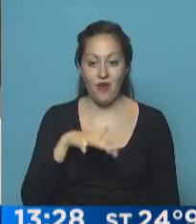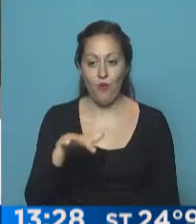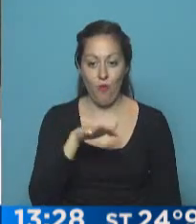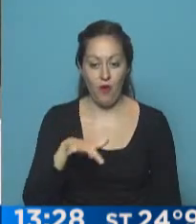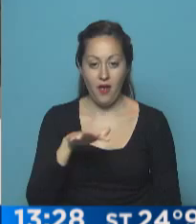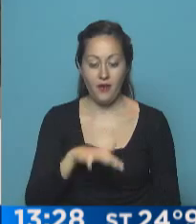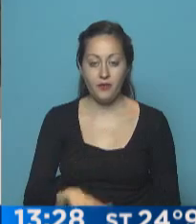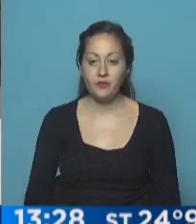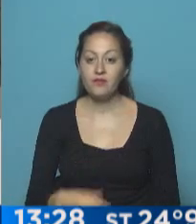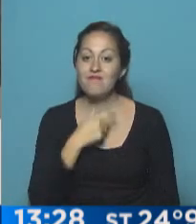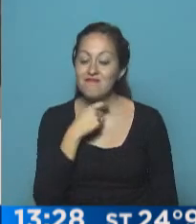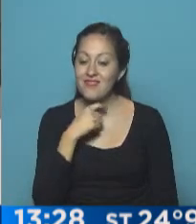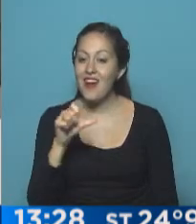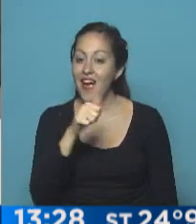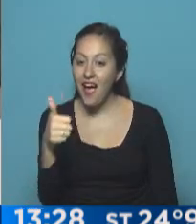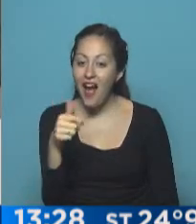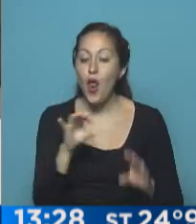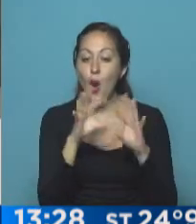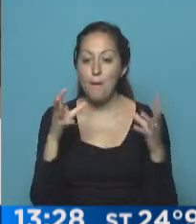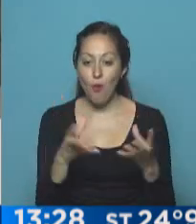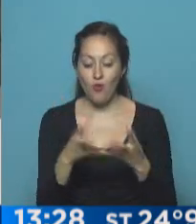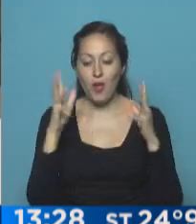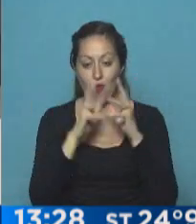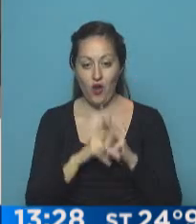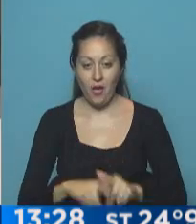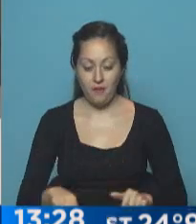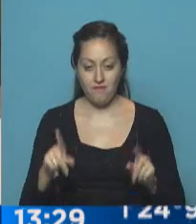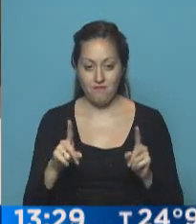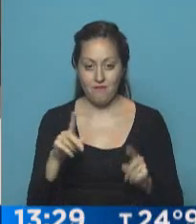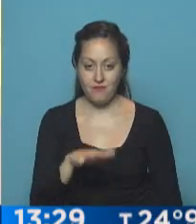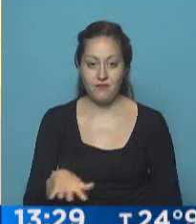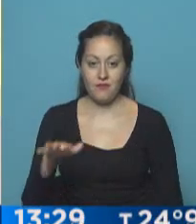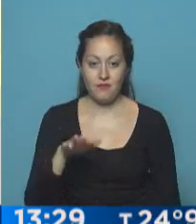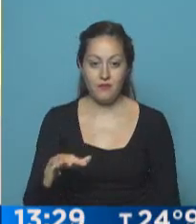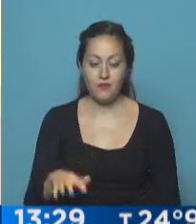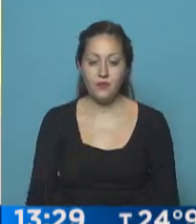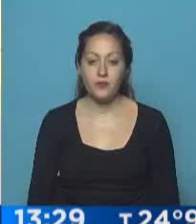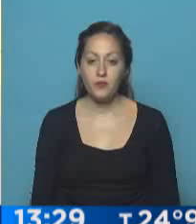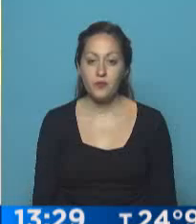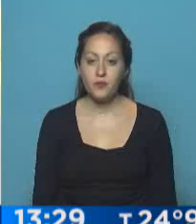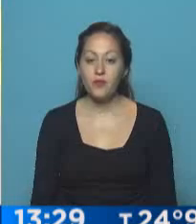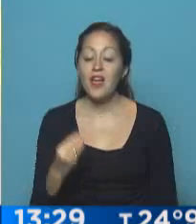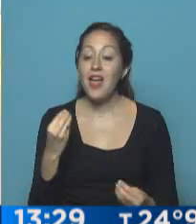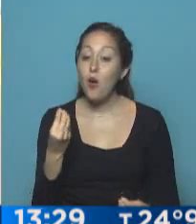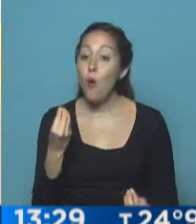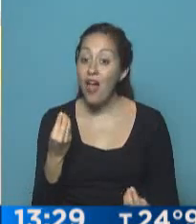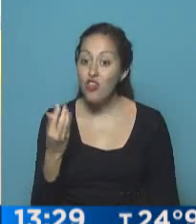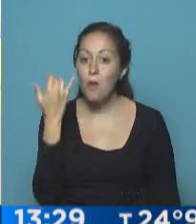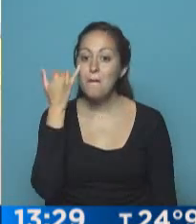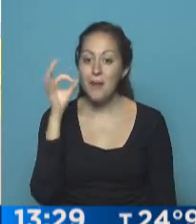aspiran a ganar el mundial de programación de tailandia que se desarrollará en el mes de mayo del